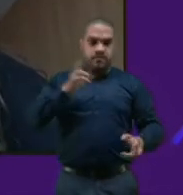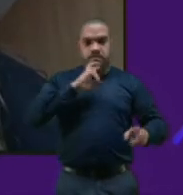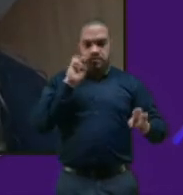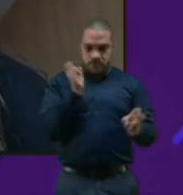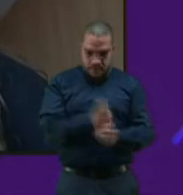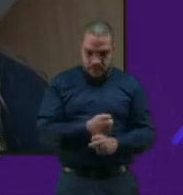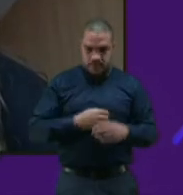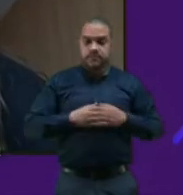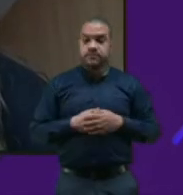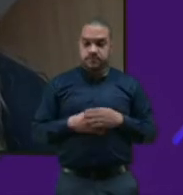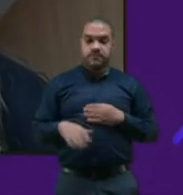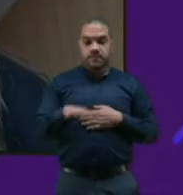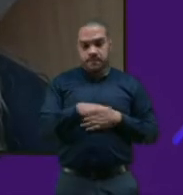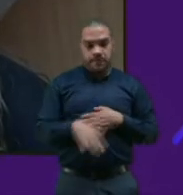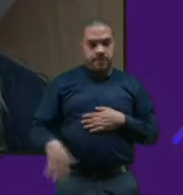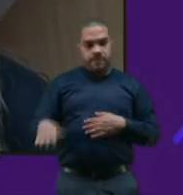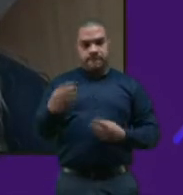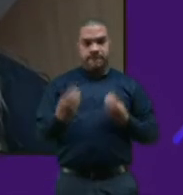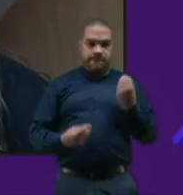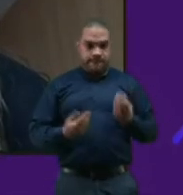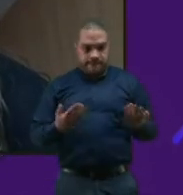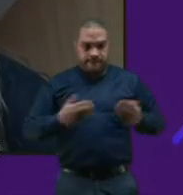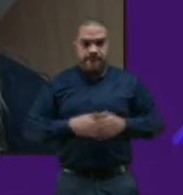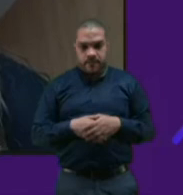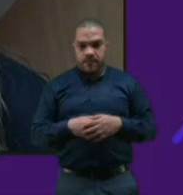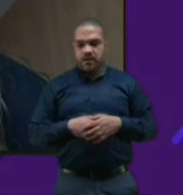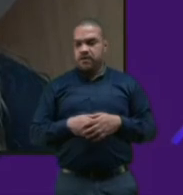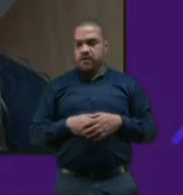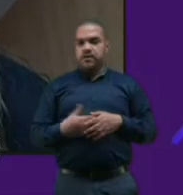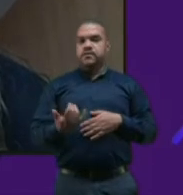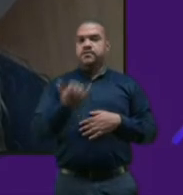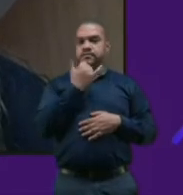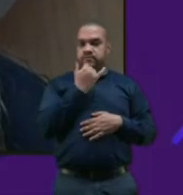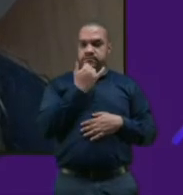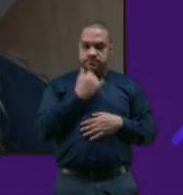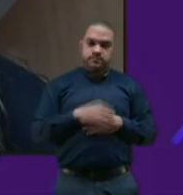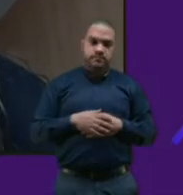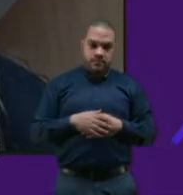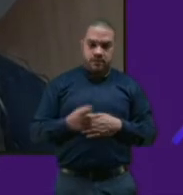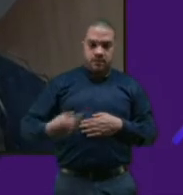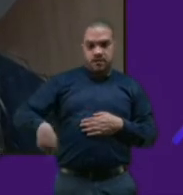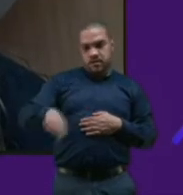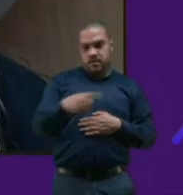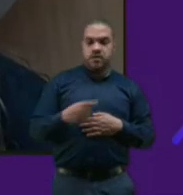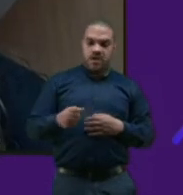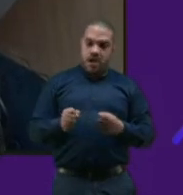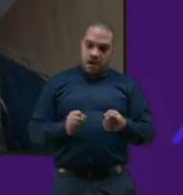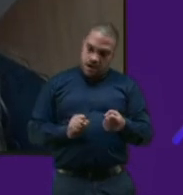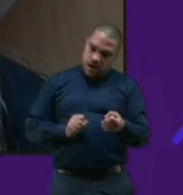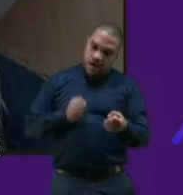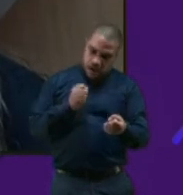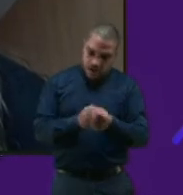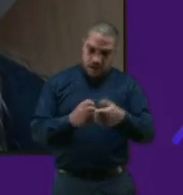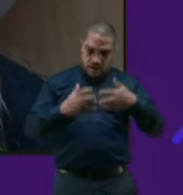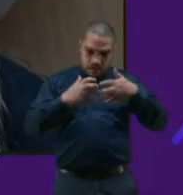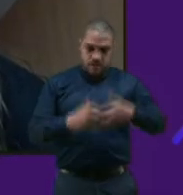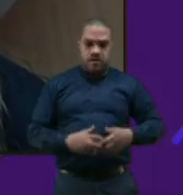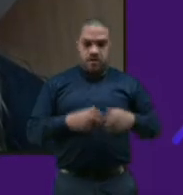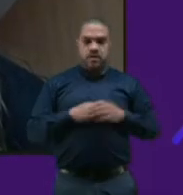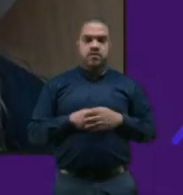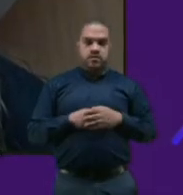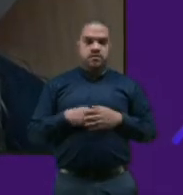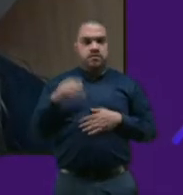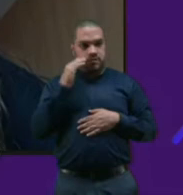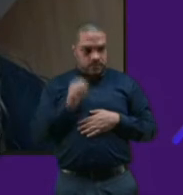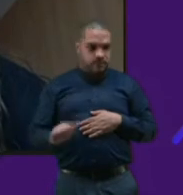alguna prevención? ¿O te dijeron, vea, váyase para donde estos, que estos ya han apalancado y han apoyado emprendimientos de mujeres? Contemos un